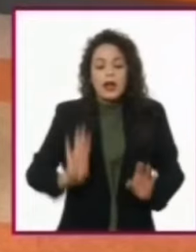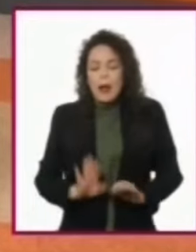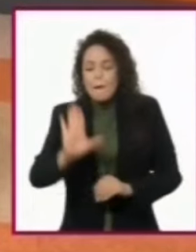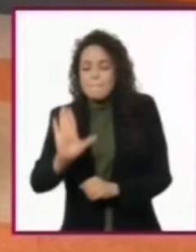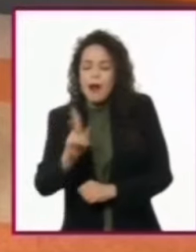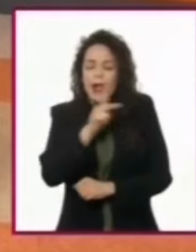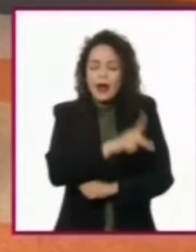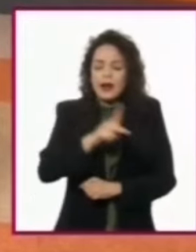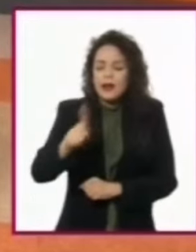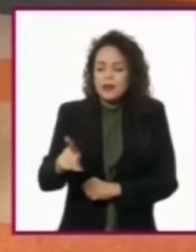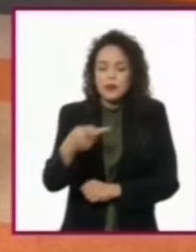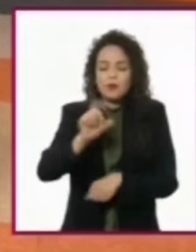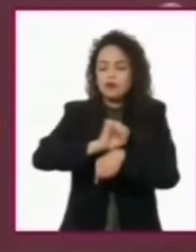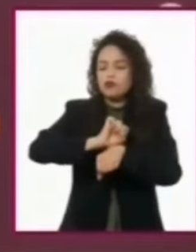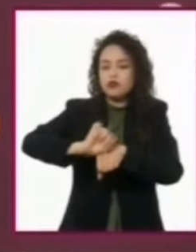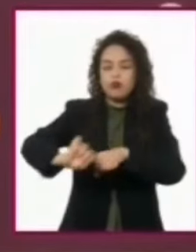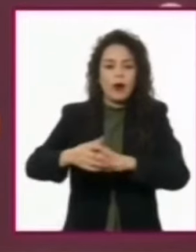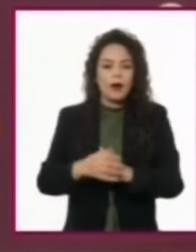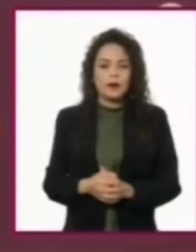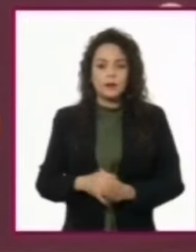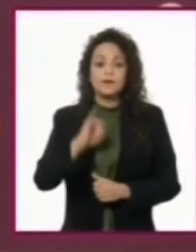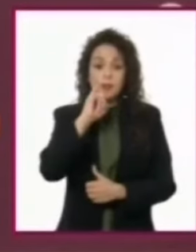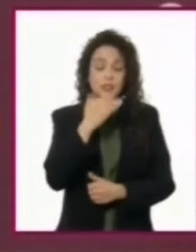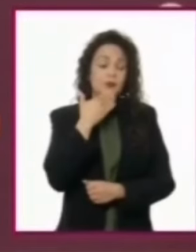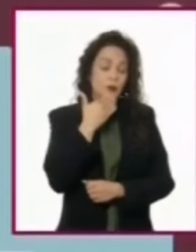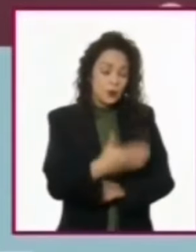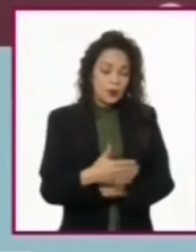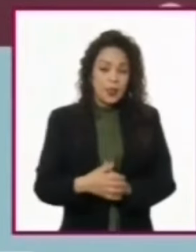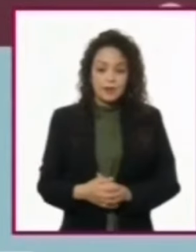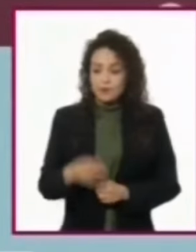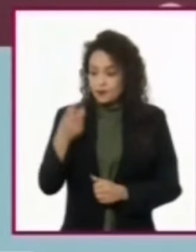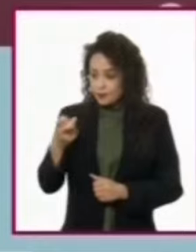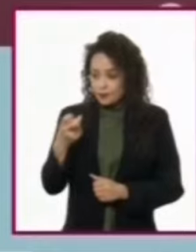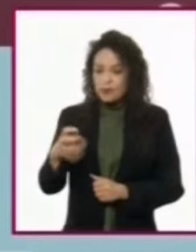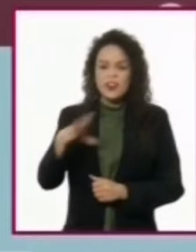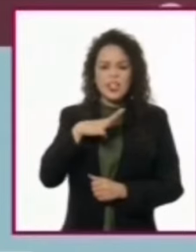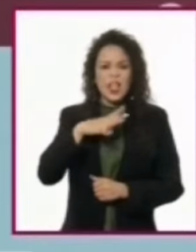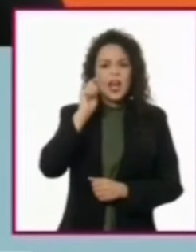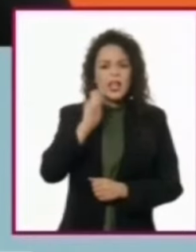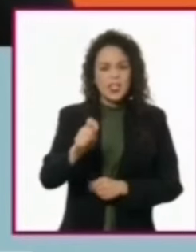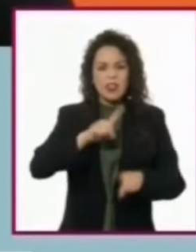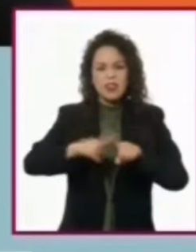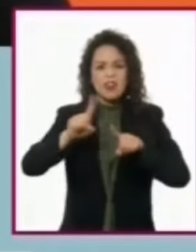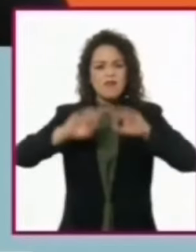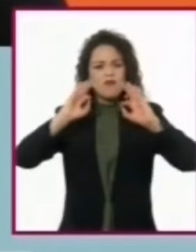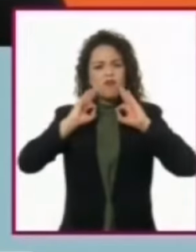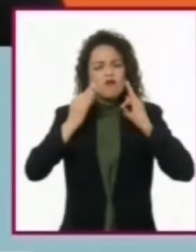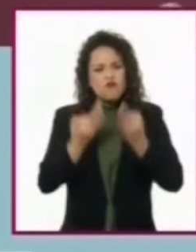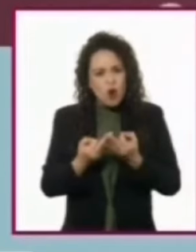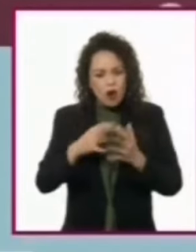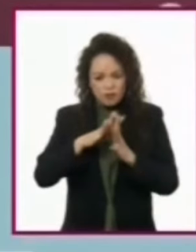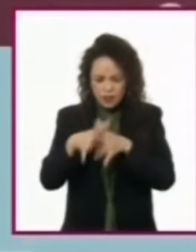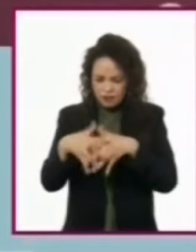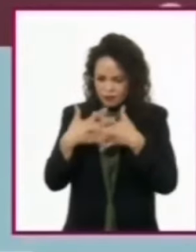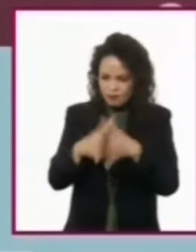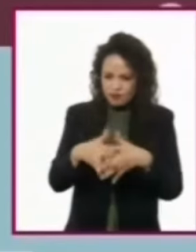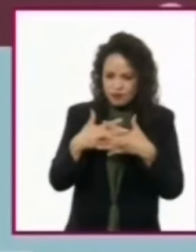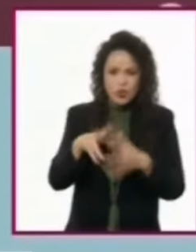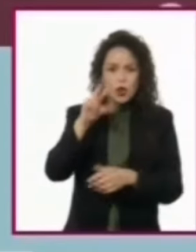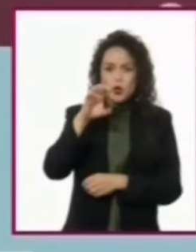similar. Muy bien. Una galaxia irregular contiene una mezcla de formas que no parecen ni